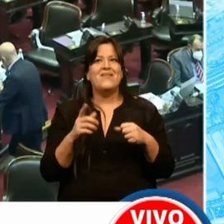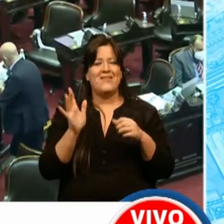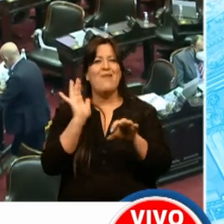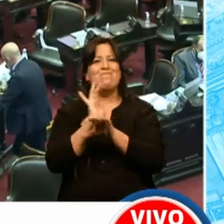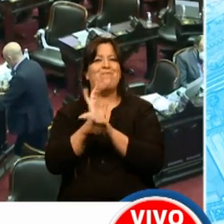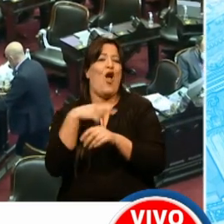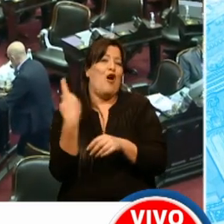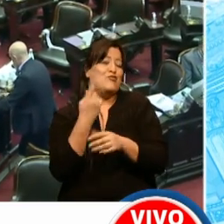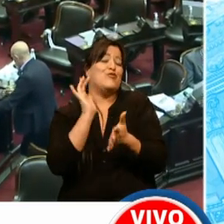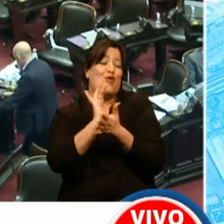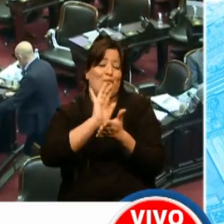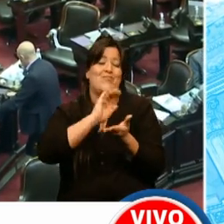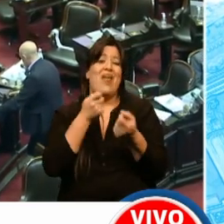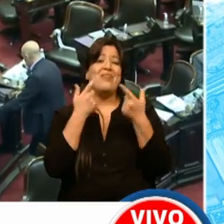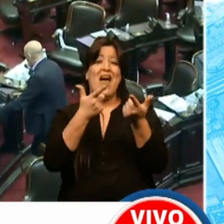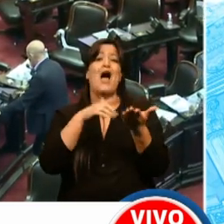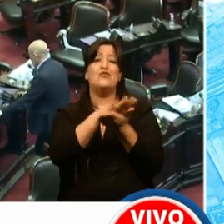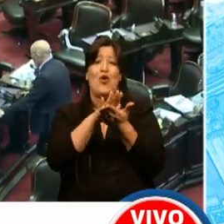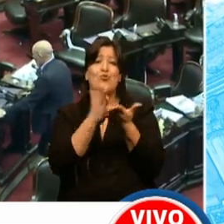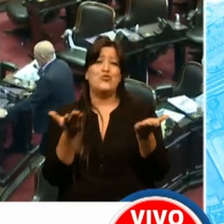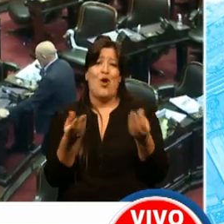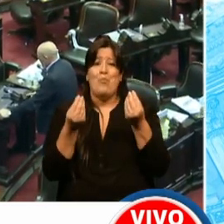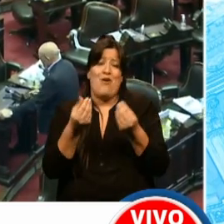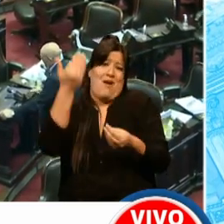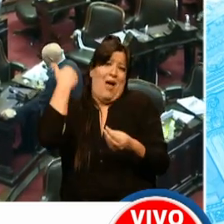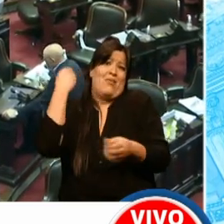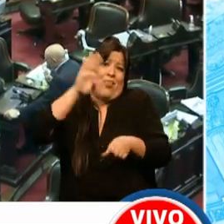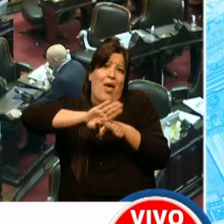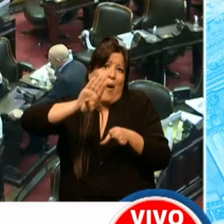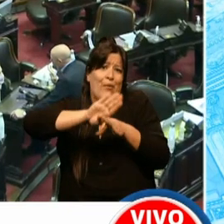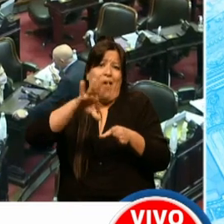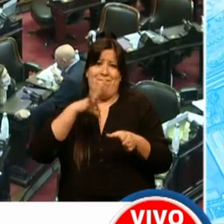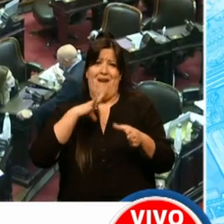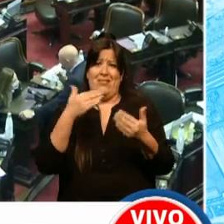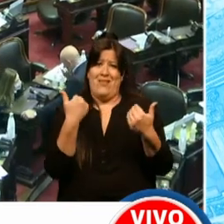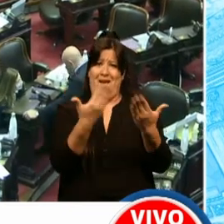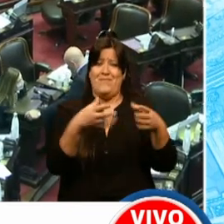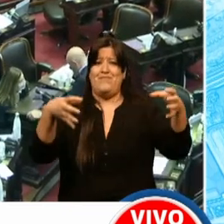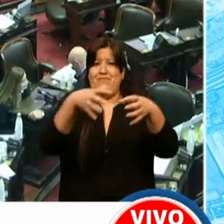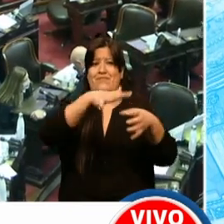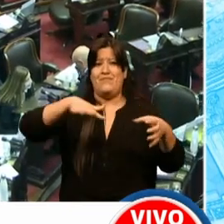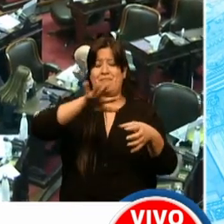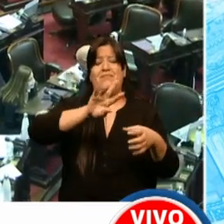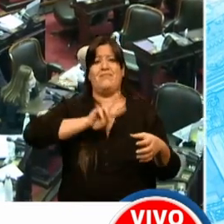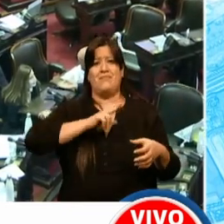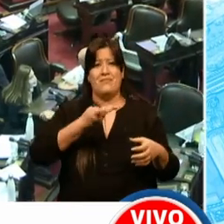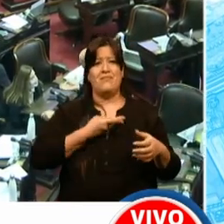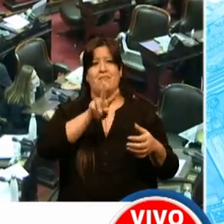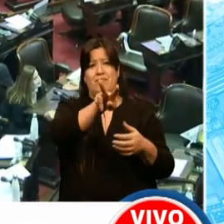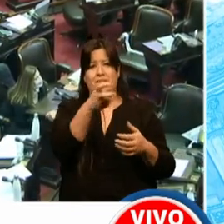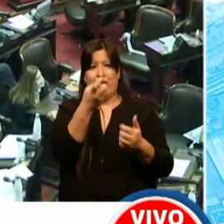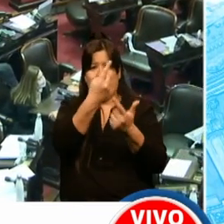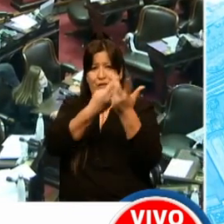una deuda que tenemos con el colectivo trans trans transgénero transexual